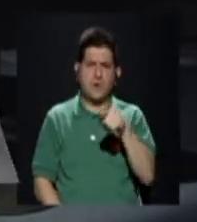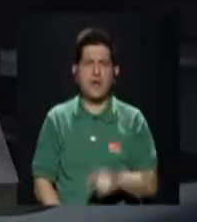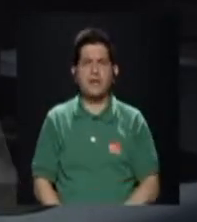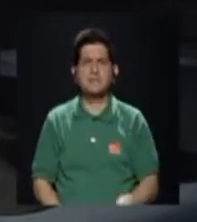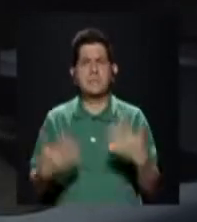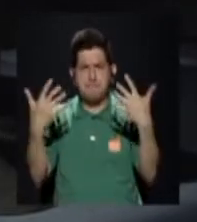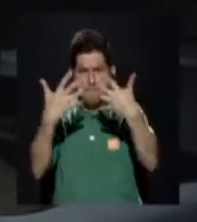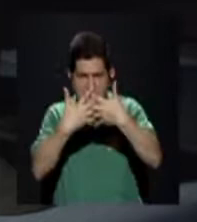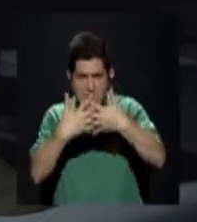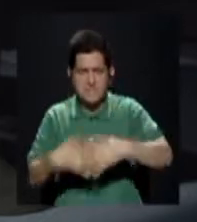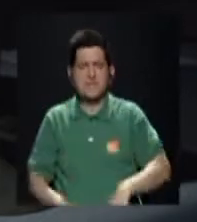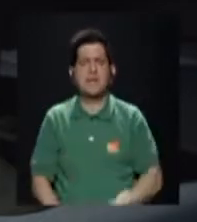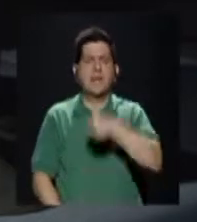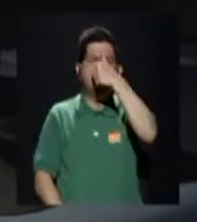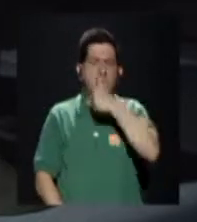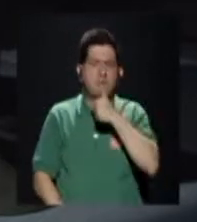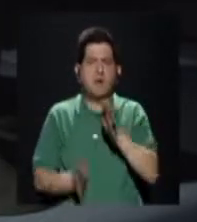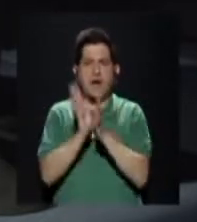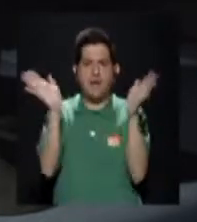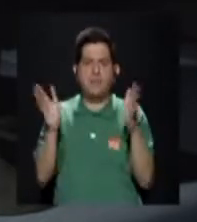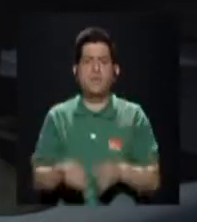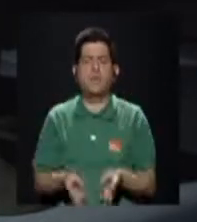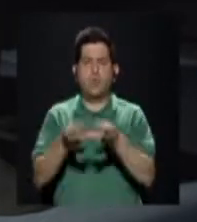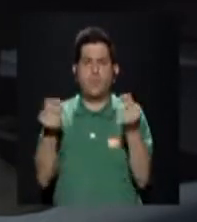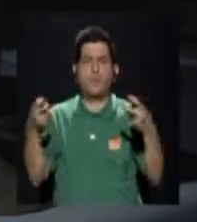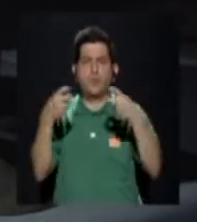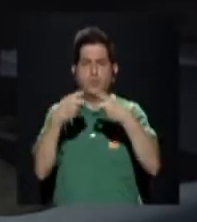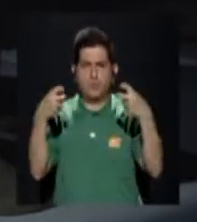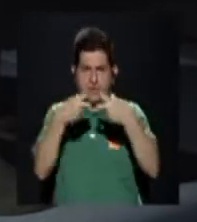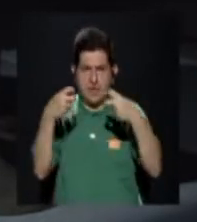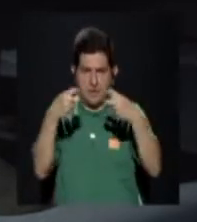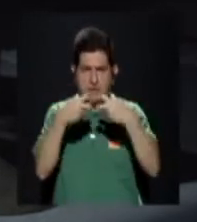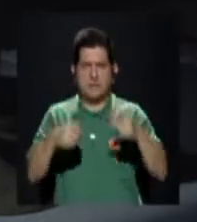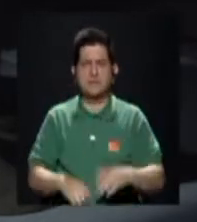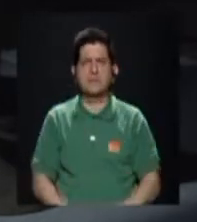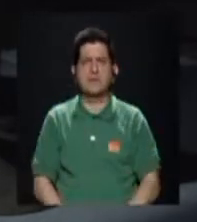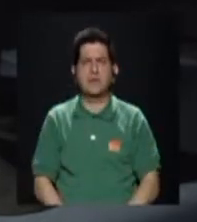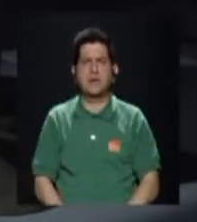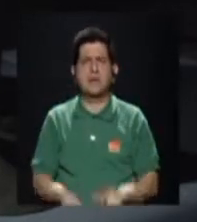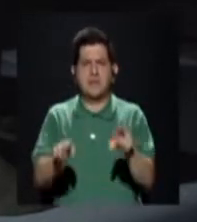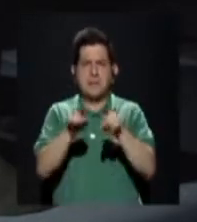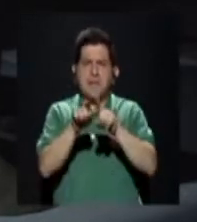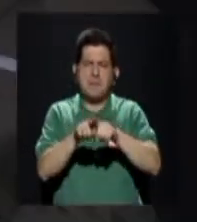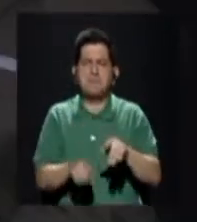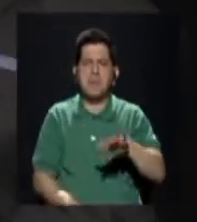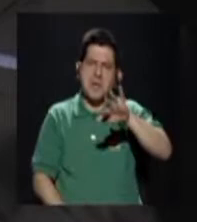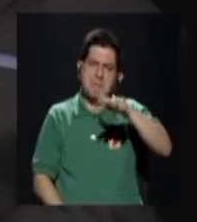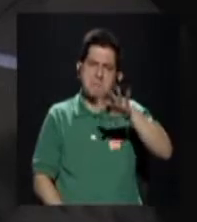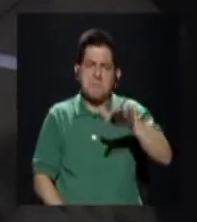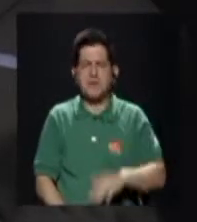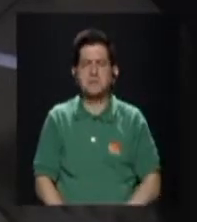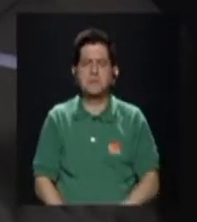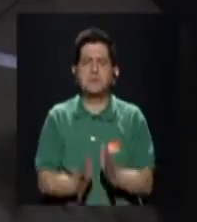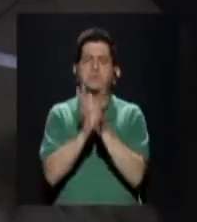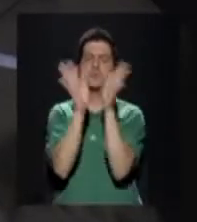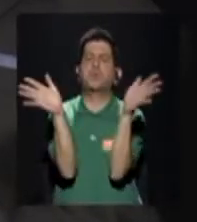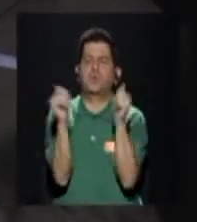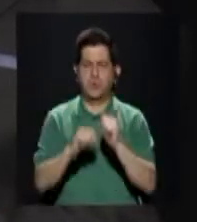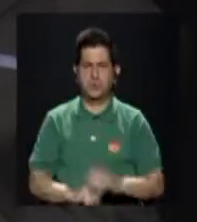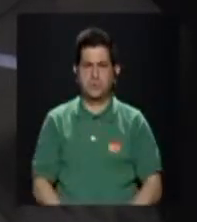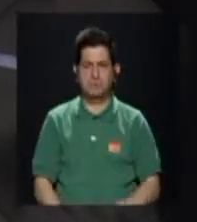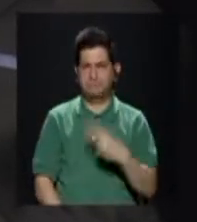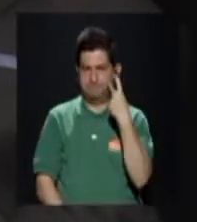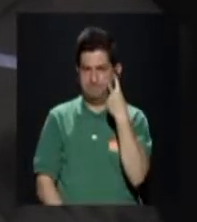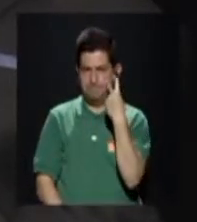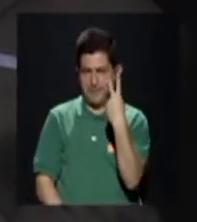privados y públicos, y los que producen electricidad, digamos que son más o menos públicos. Bueno, vamos a